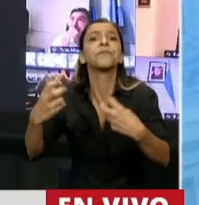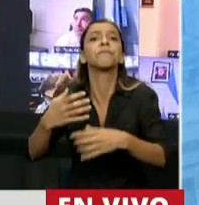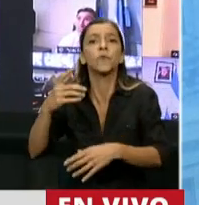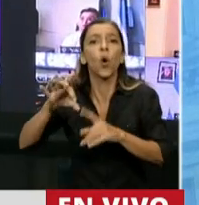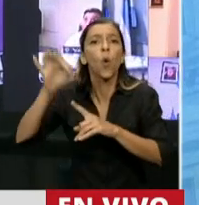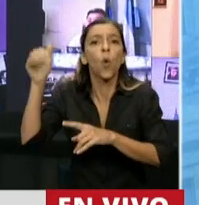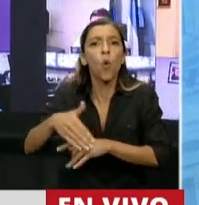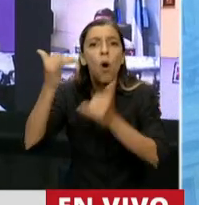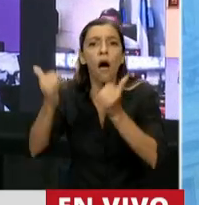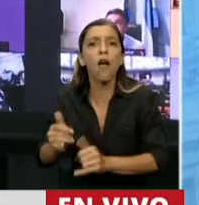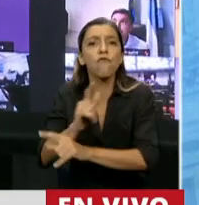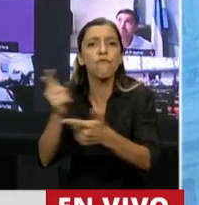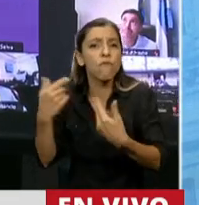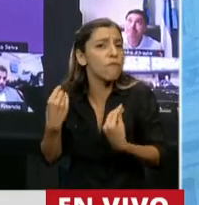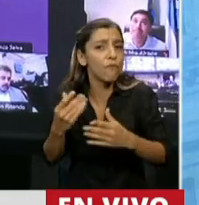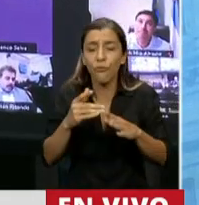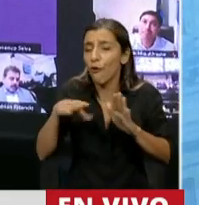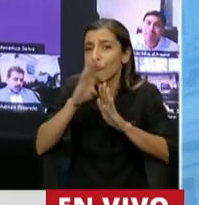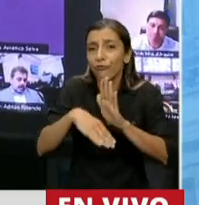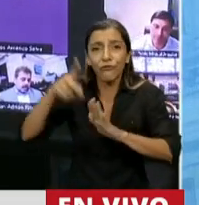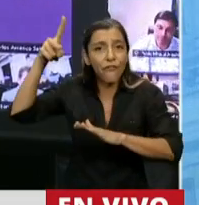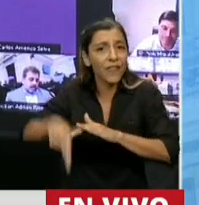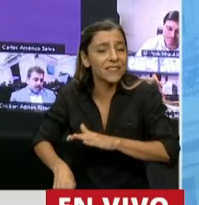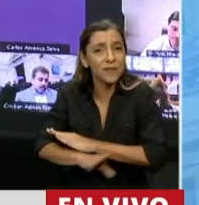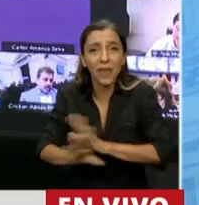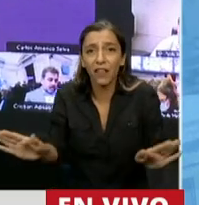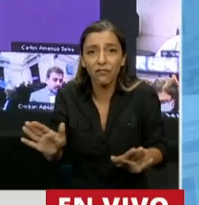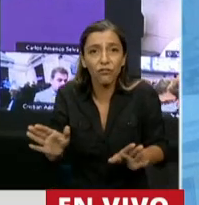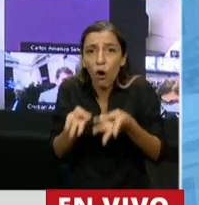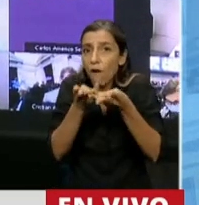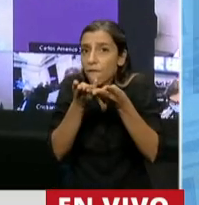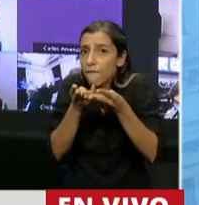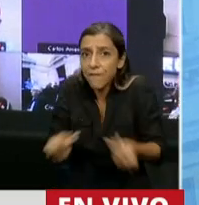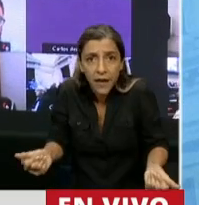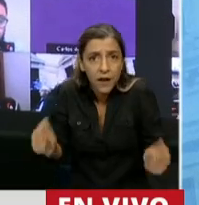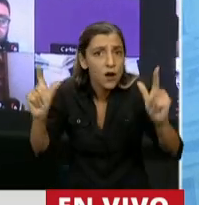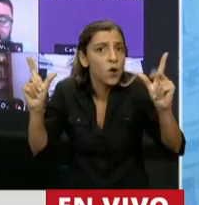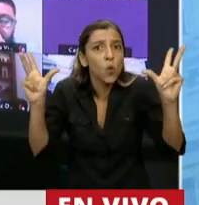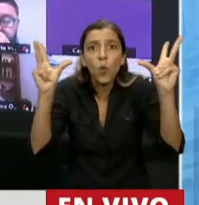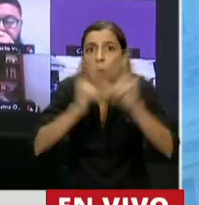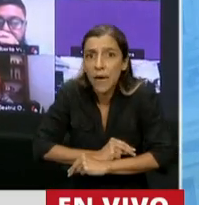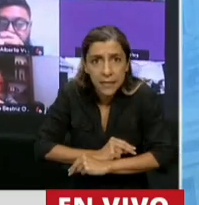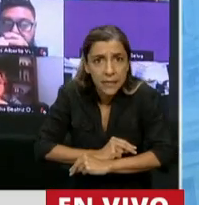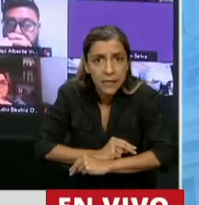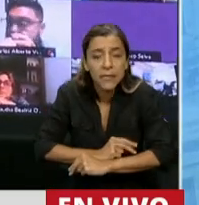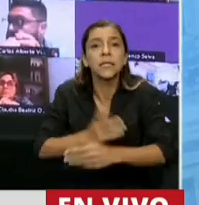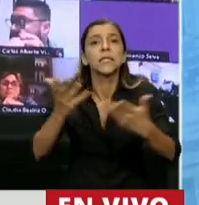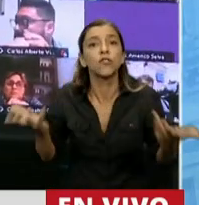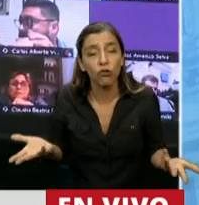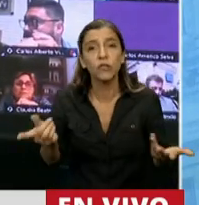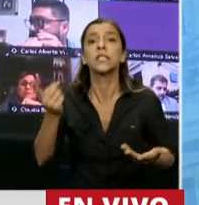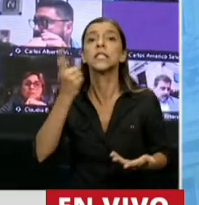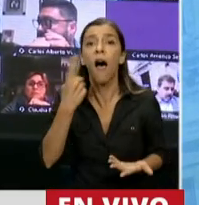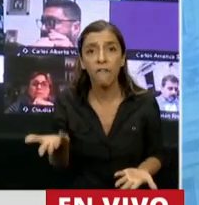Se venció el protocolo, no existe más. De esta manera hay que chequear si existe el